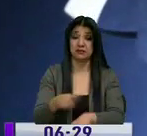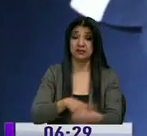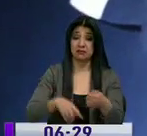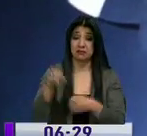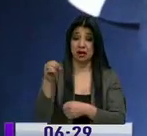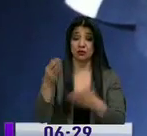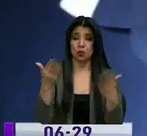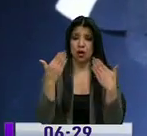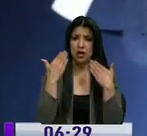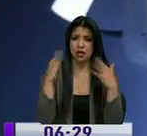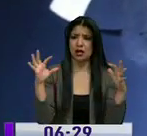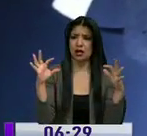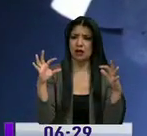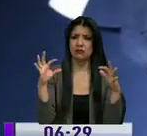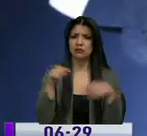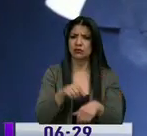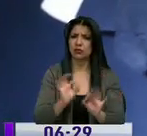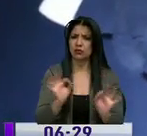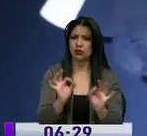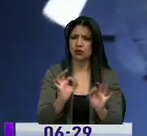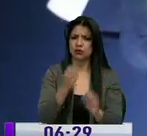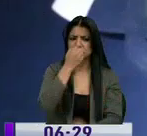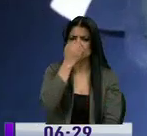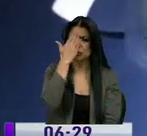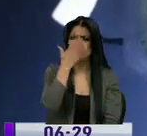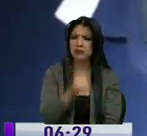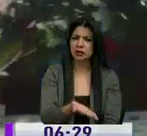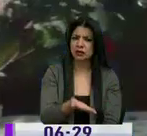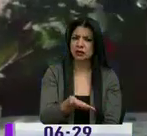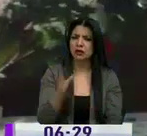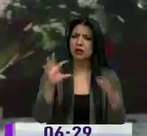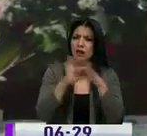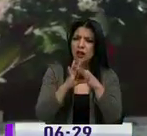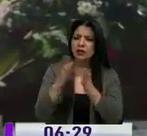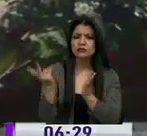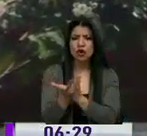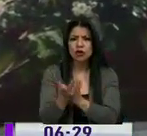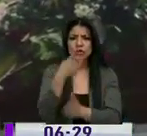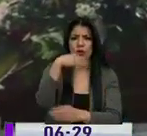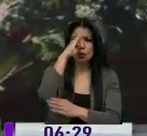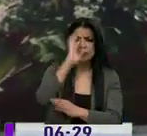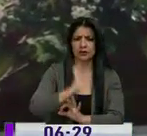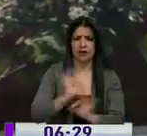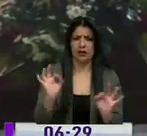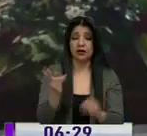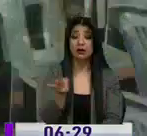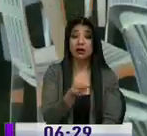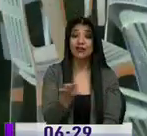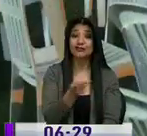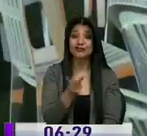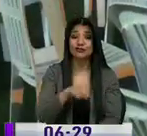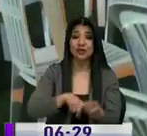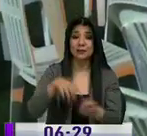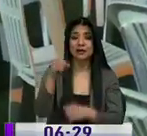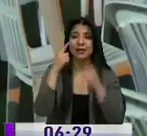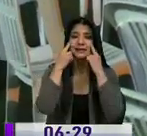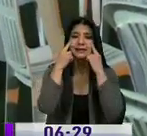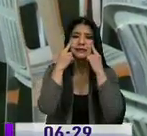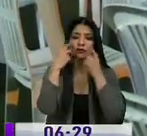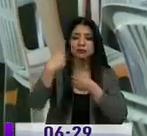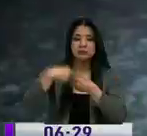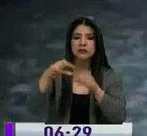tienen vínculo con ningún tipo de hecho nerone cubano ni nada por el estilo mencionan que los chinos como eran conocidos no pertenecían a una banda